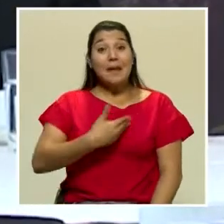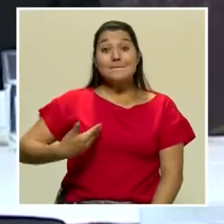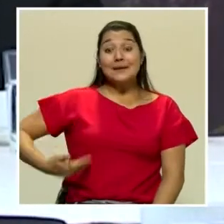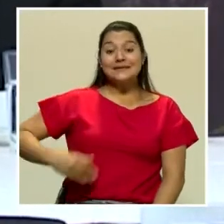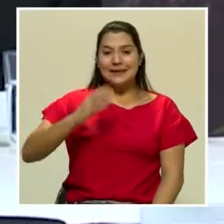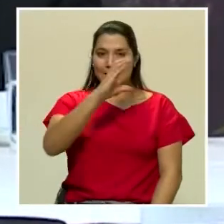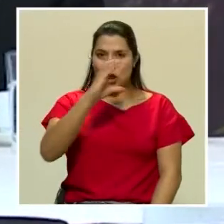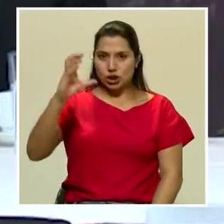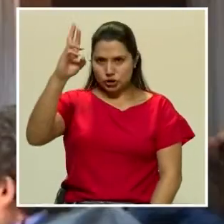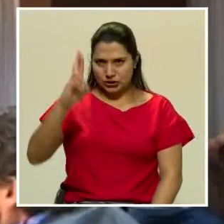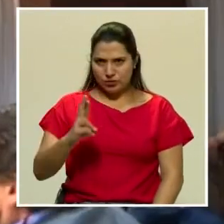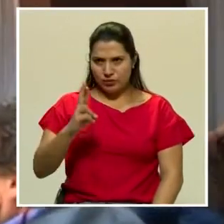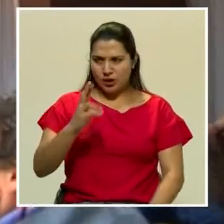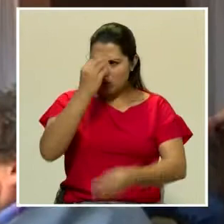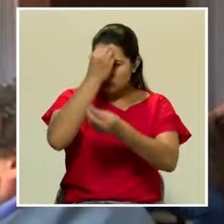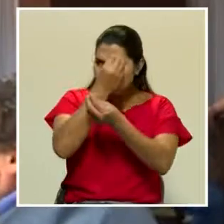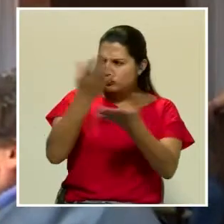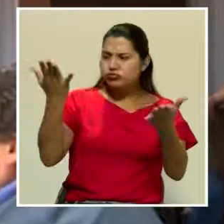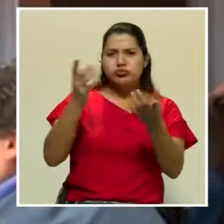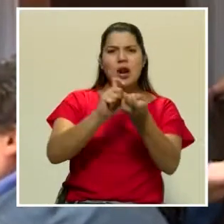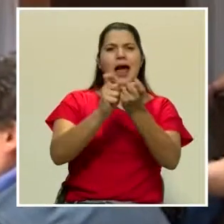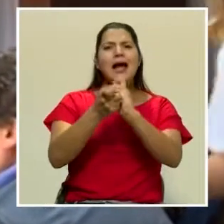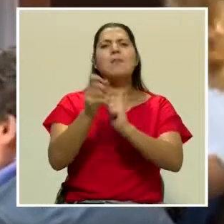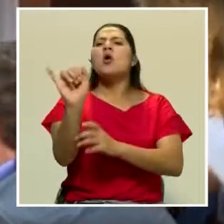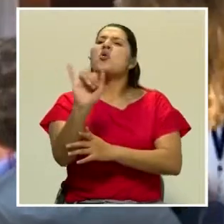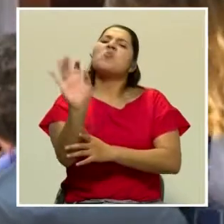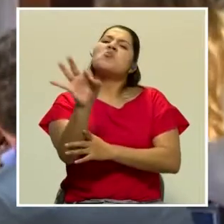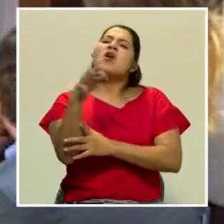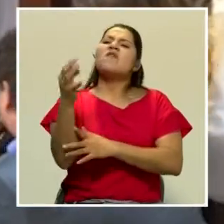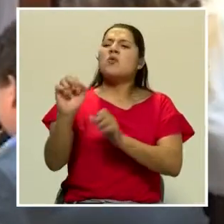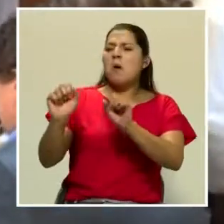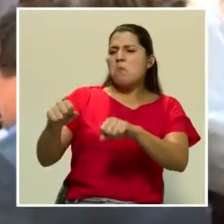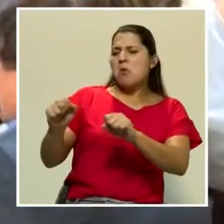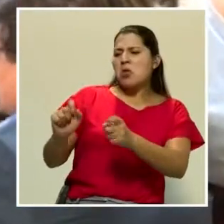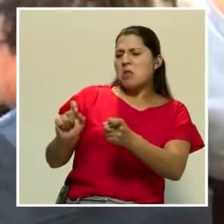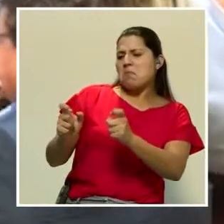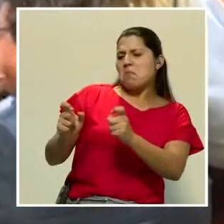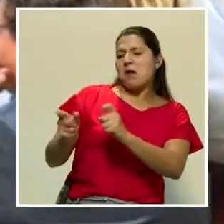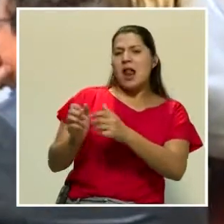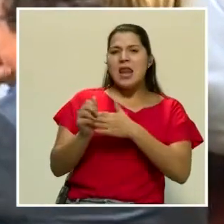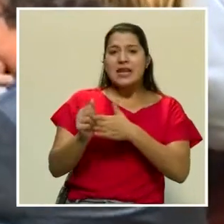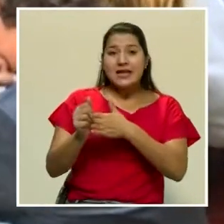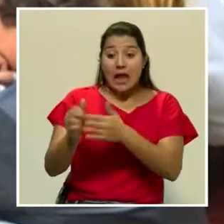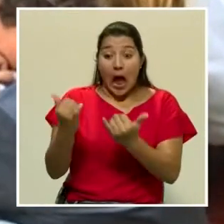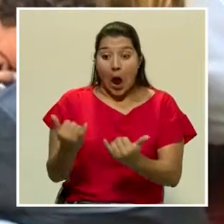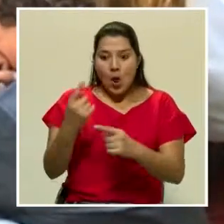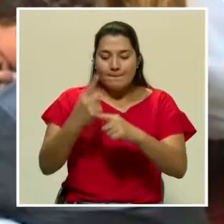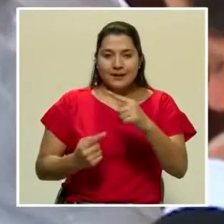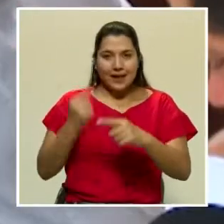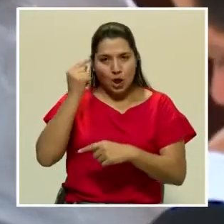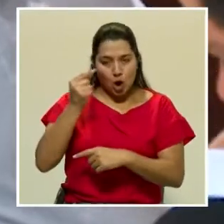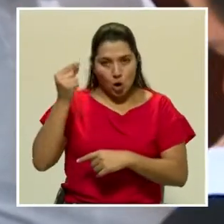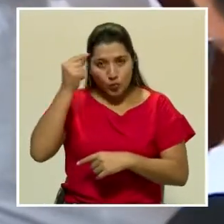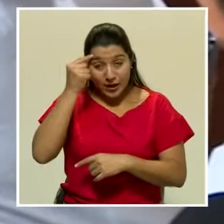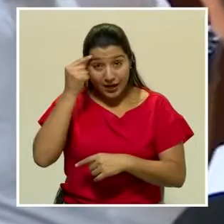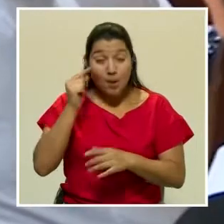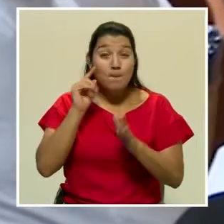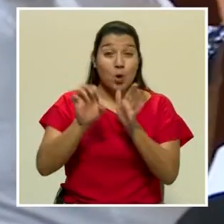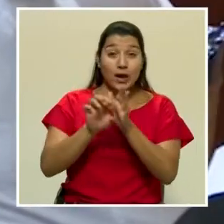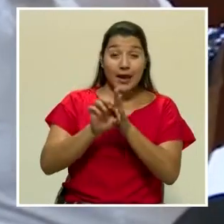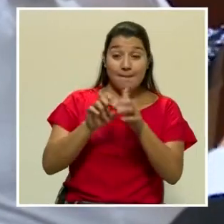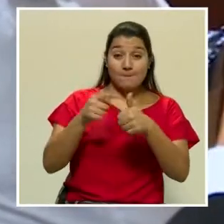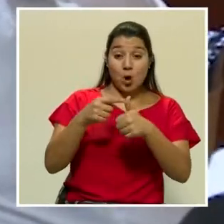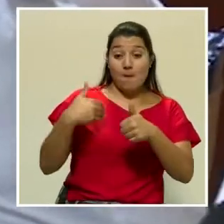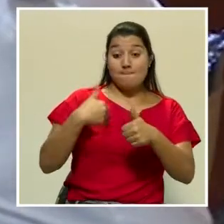de la República anunció los cambios como una forma de generar un refrescamiento de liderazgos a la mitad del gobierno. En el caso del Ministerio